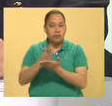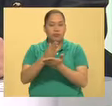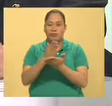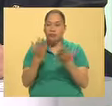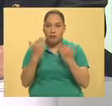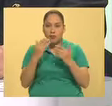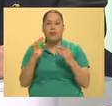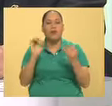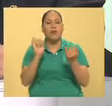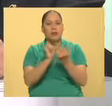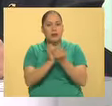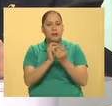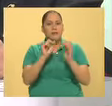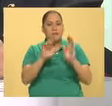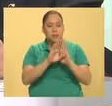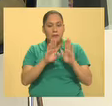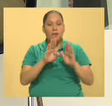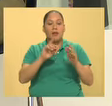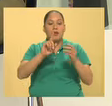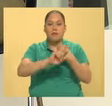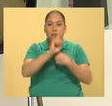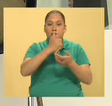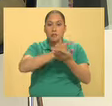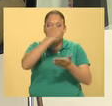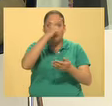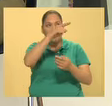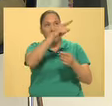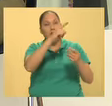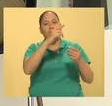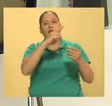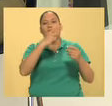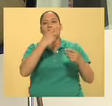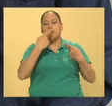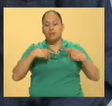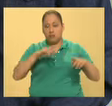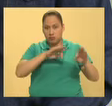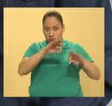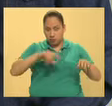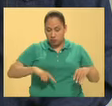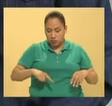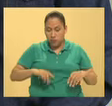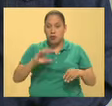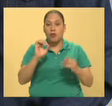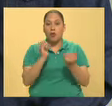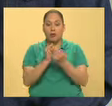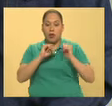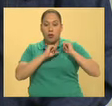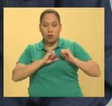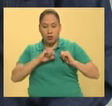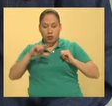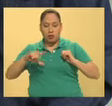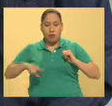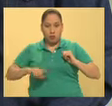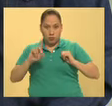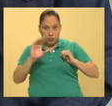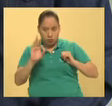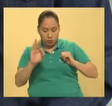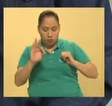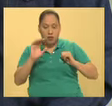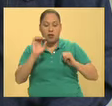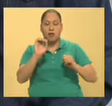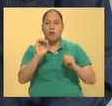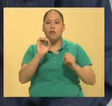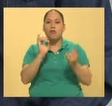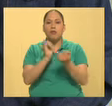con tolerancia o avenencia de servidor público o autoridad local del DF o se nieguen sin fundamento